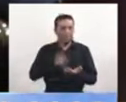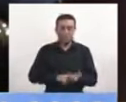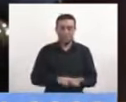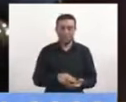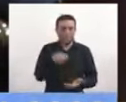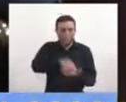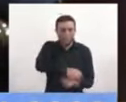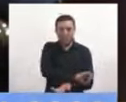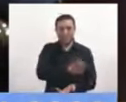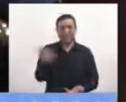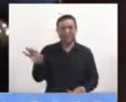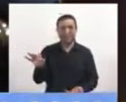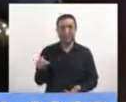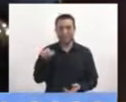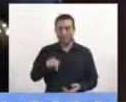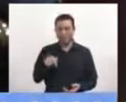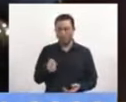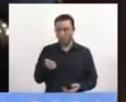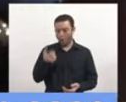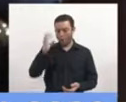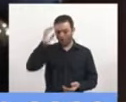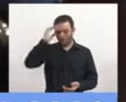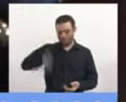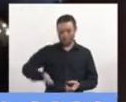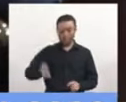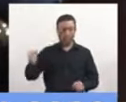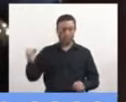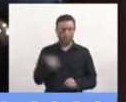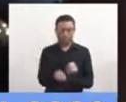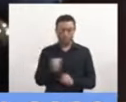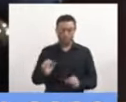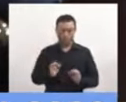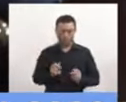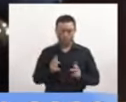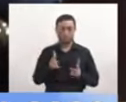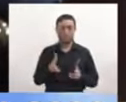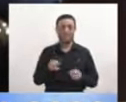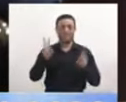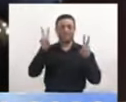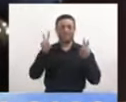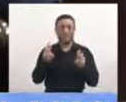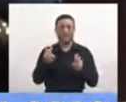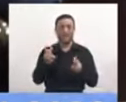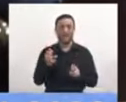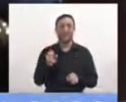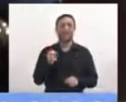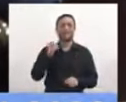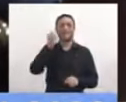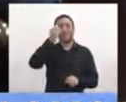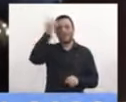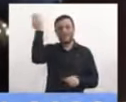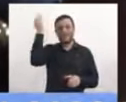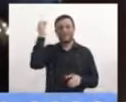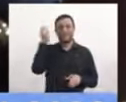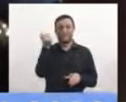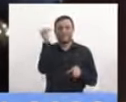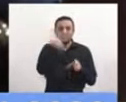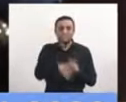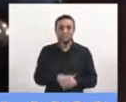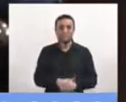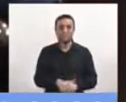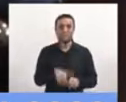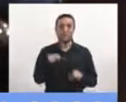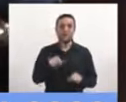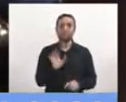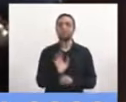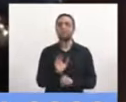dinero, perdón. Una sentencia contundente. Entonces, la verdad que uno mira ese, eso le estamos dando otra vez la